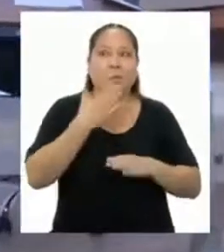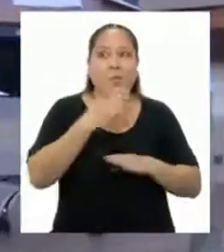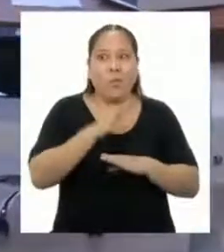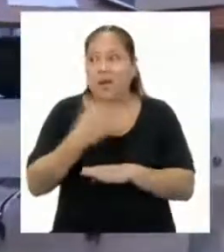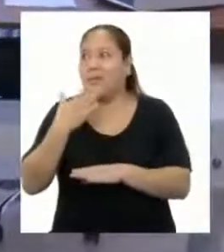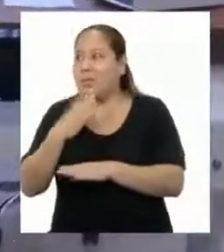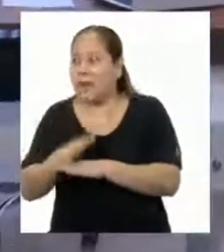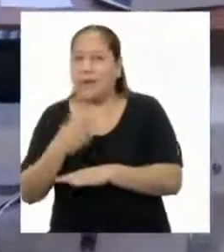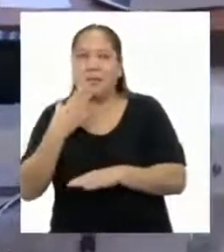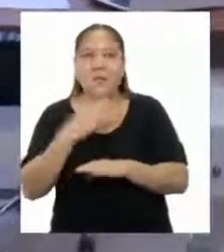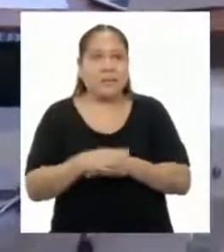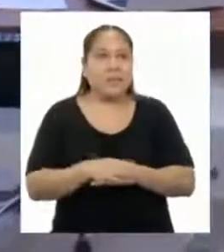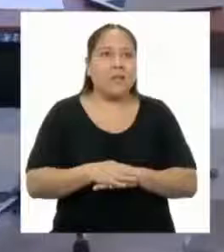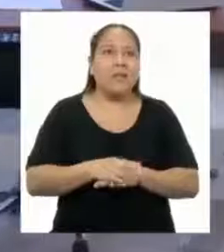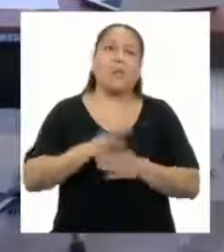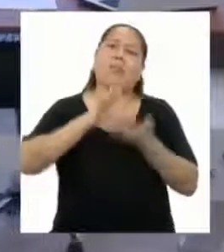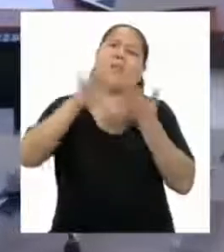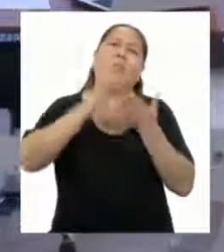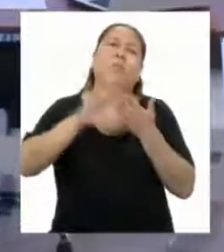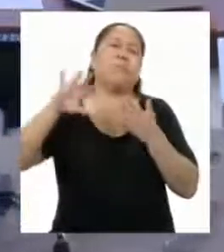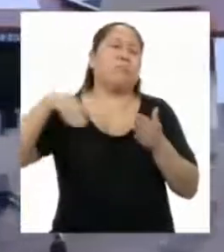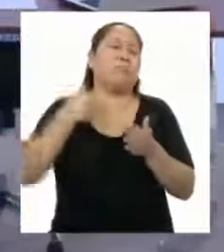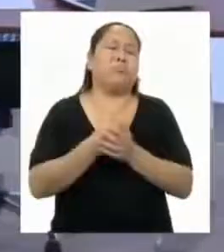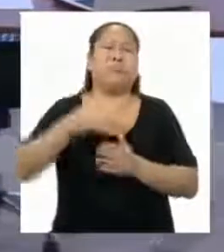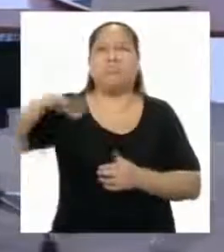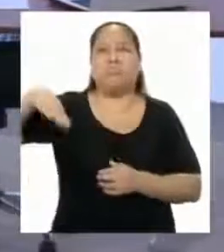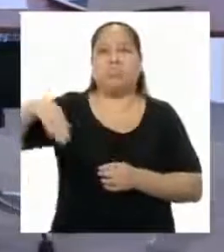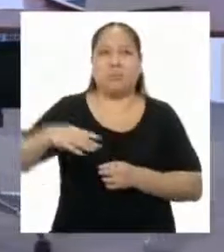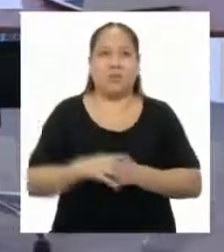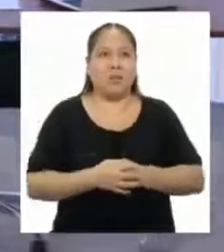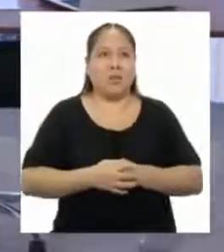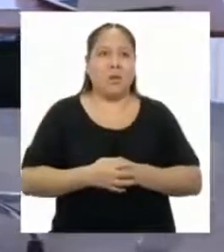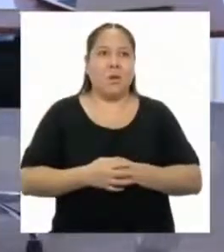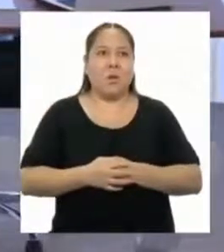Buenas, discúlpenme por llegar tarde.